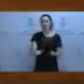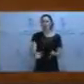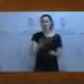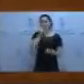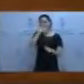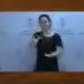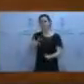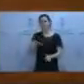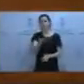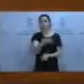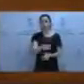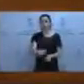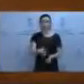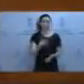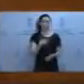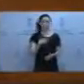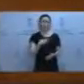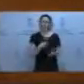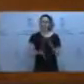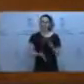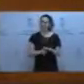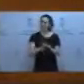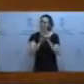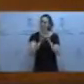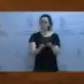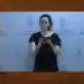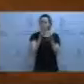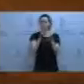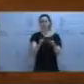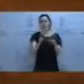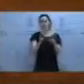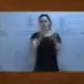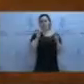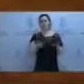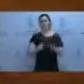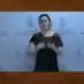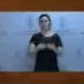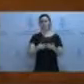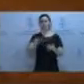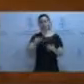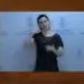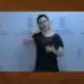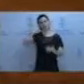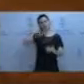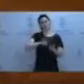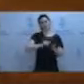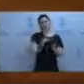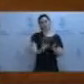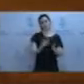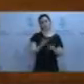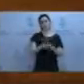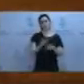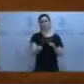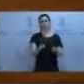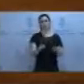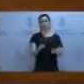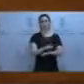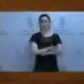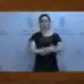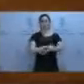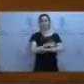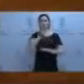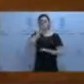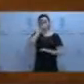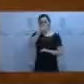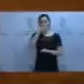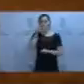presentadas? Esto no puede seguir así. El modelo actual de funcionamiento debe tenerse en cuenta en cualquier proyecto de regulación, por lo que el Gobierno del PSOE debiera